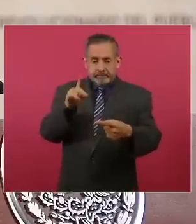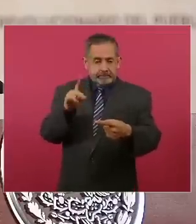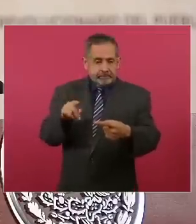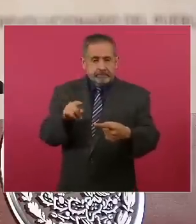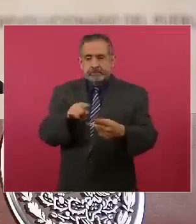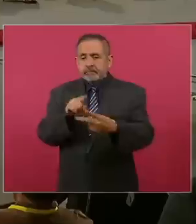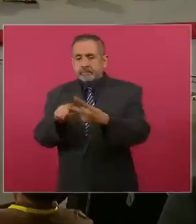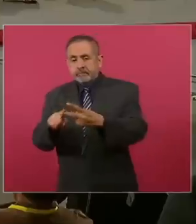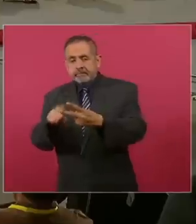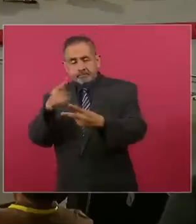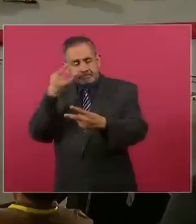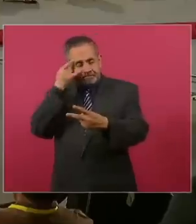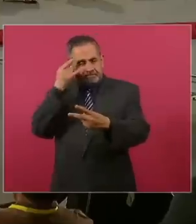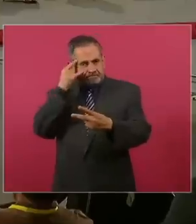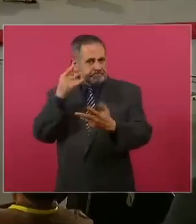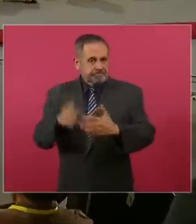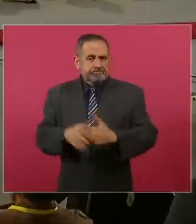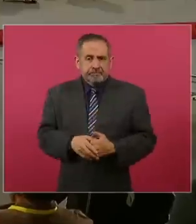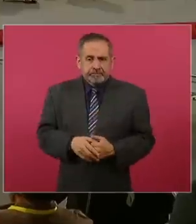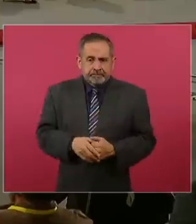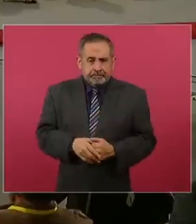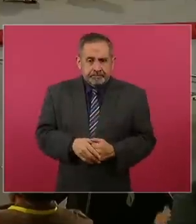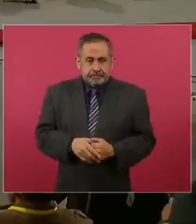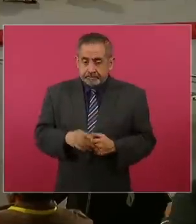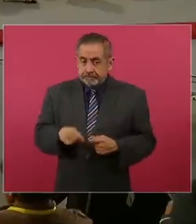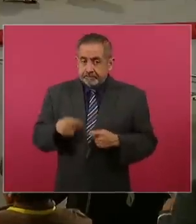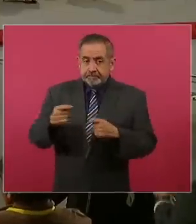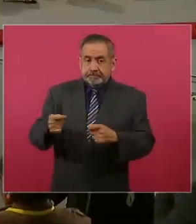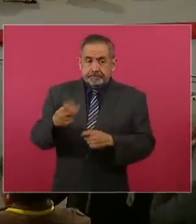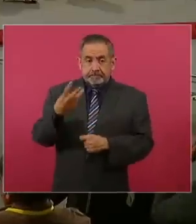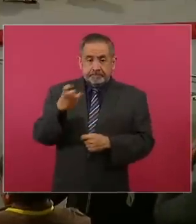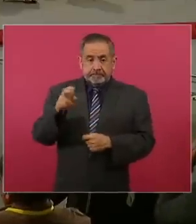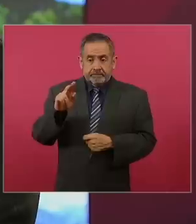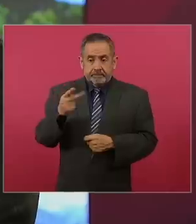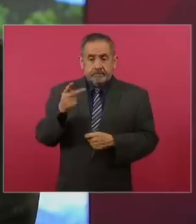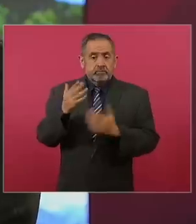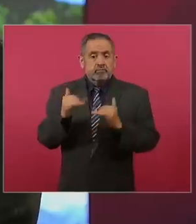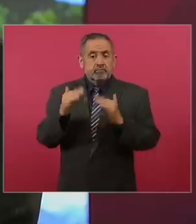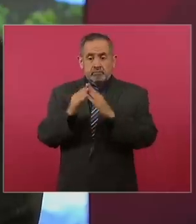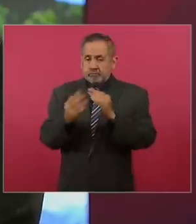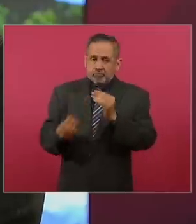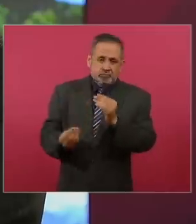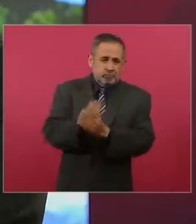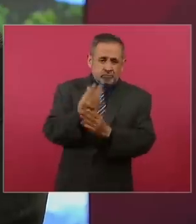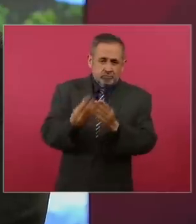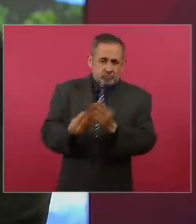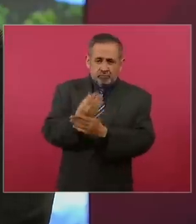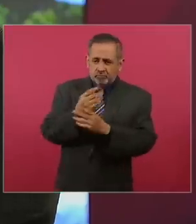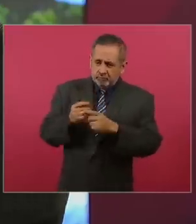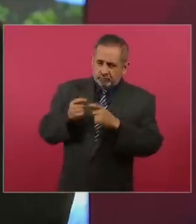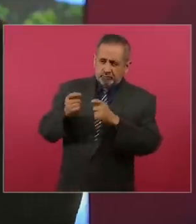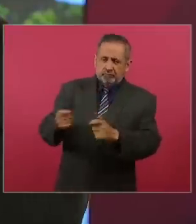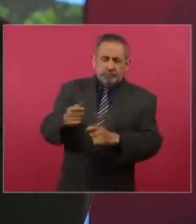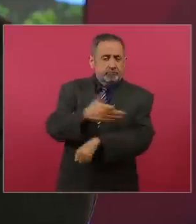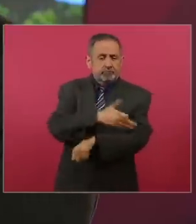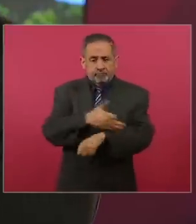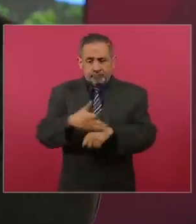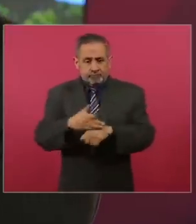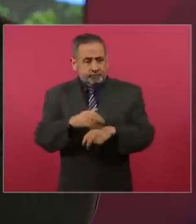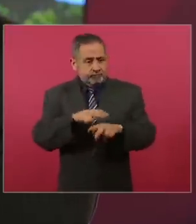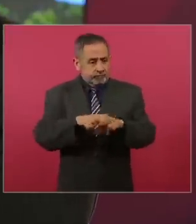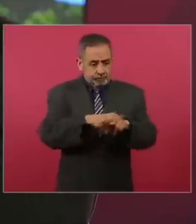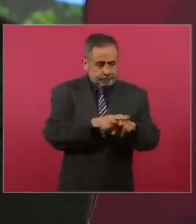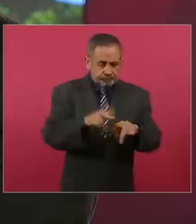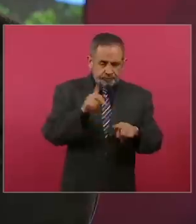Candelaria, Campeche. Se construyen y entregan 381 viviendas nuevas a familias asentadas en el derecho de